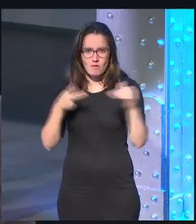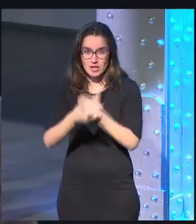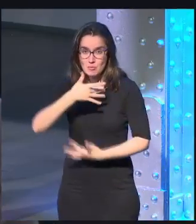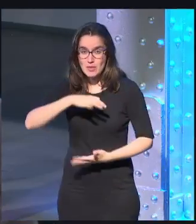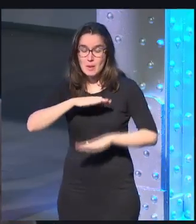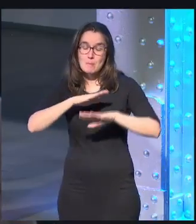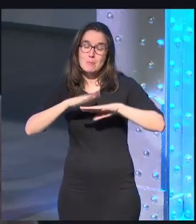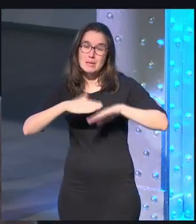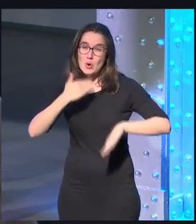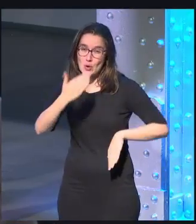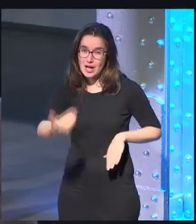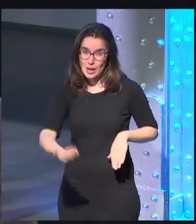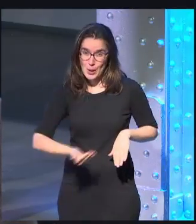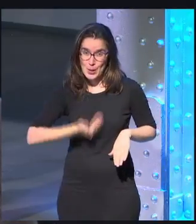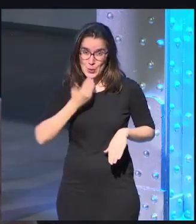al menos,